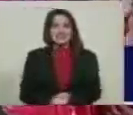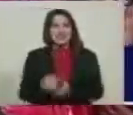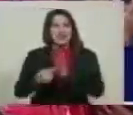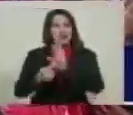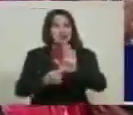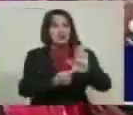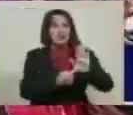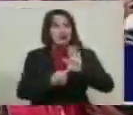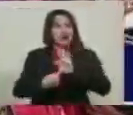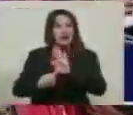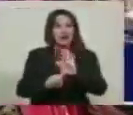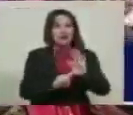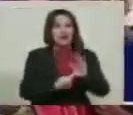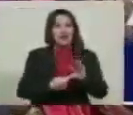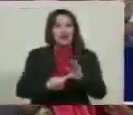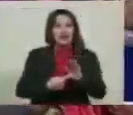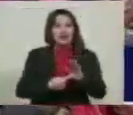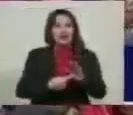de vitalidad.